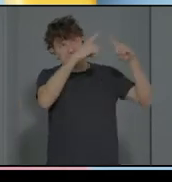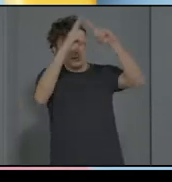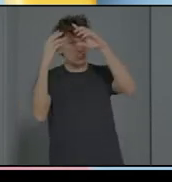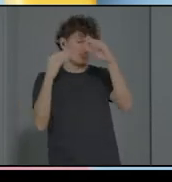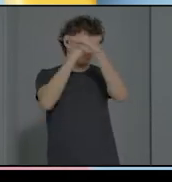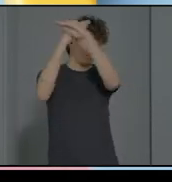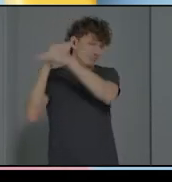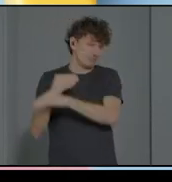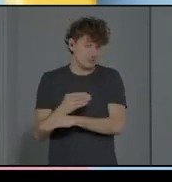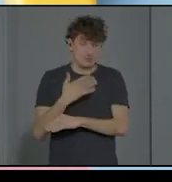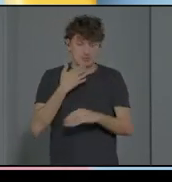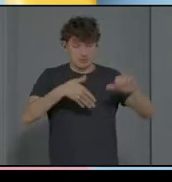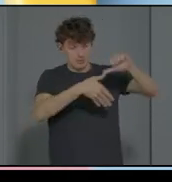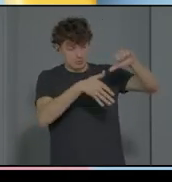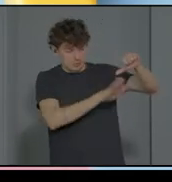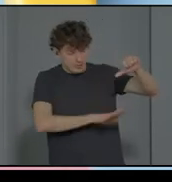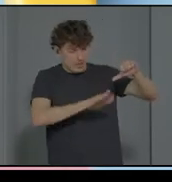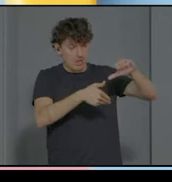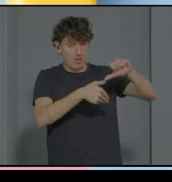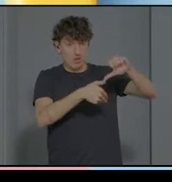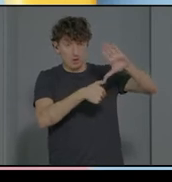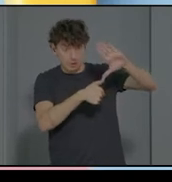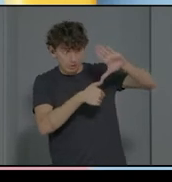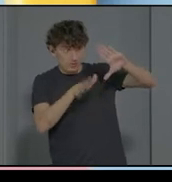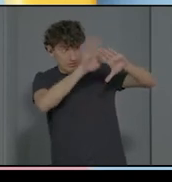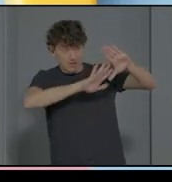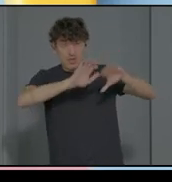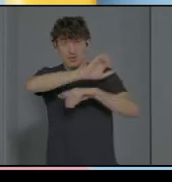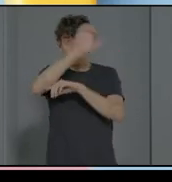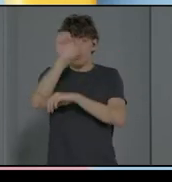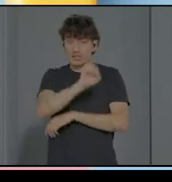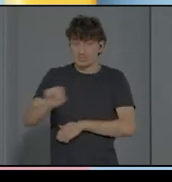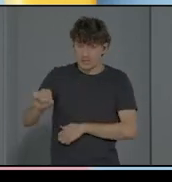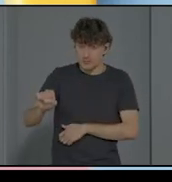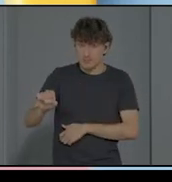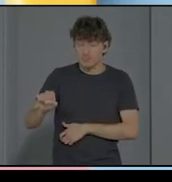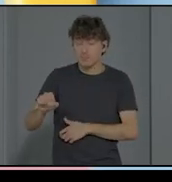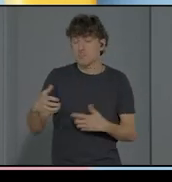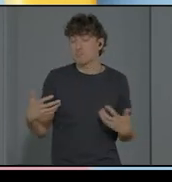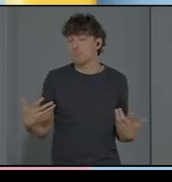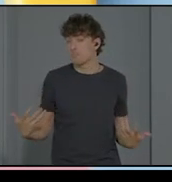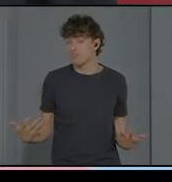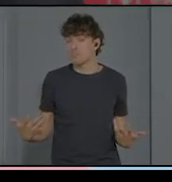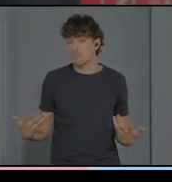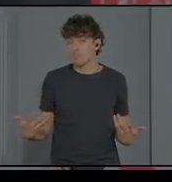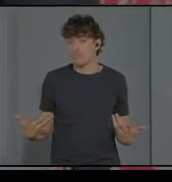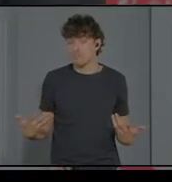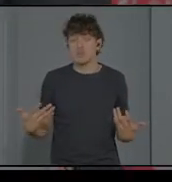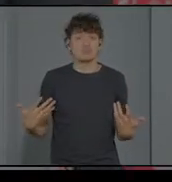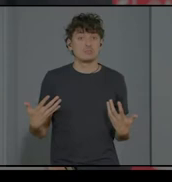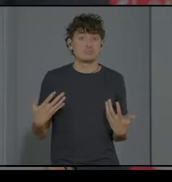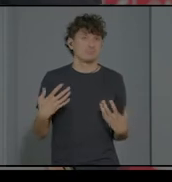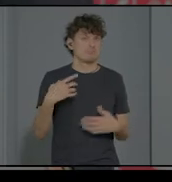América, Europa, Asia, y son naciones que tienen un